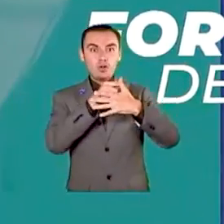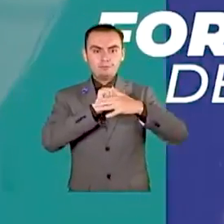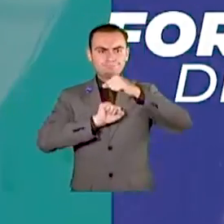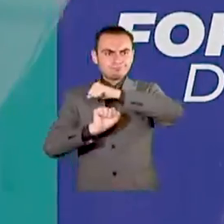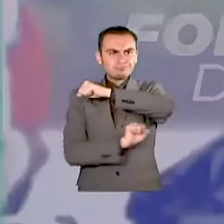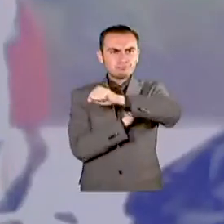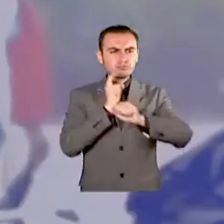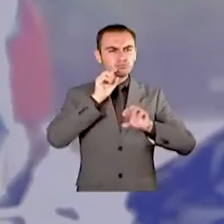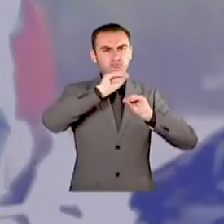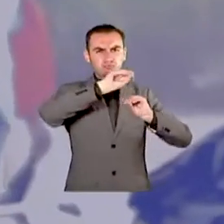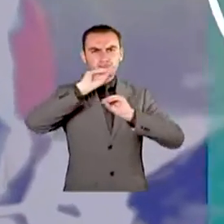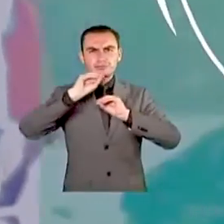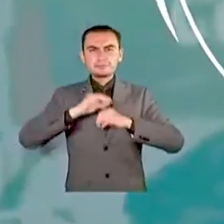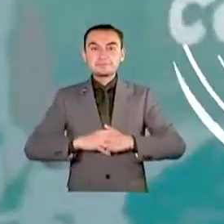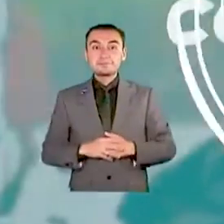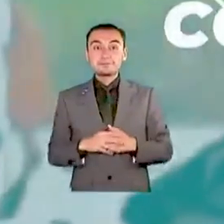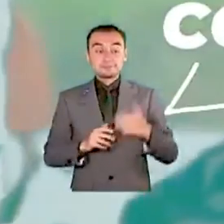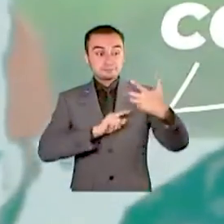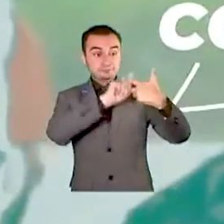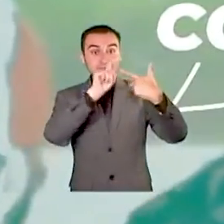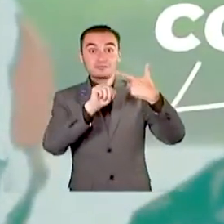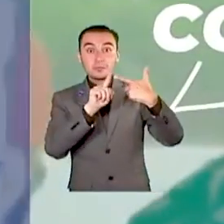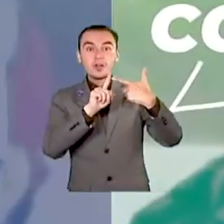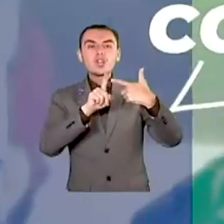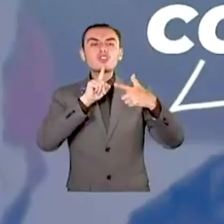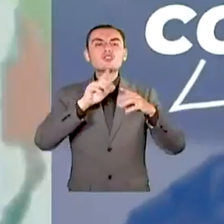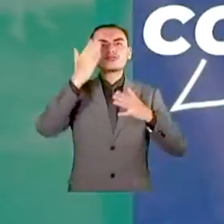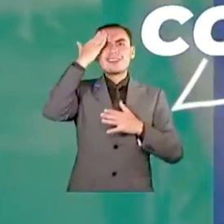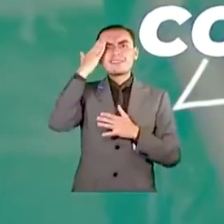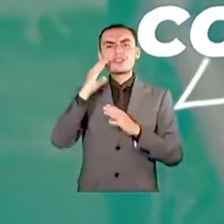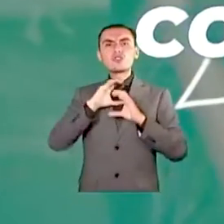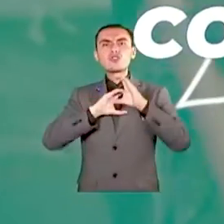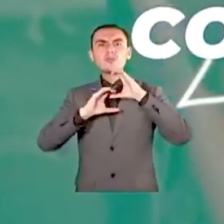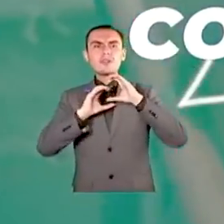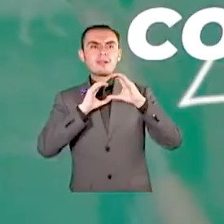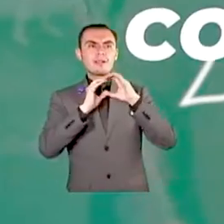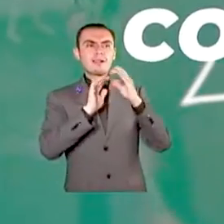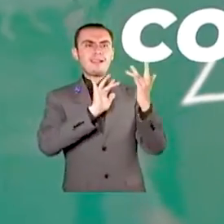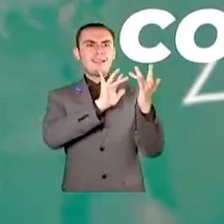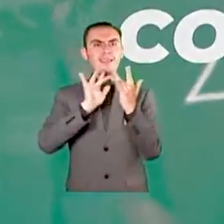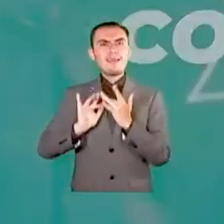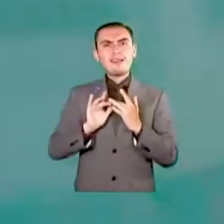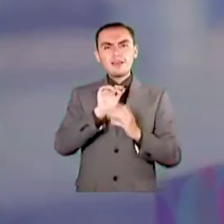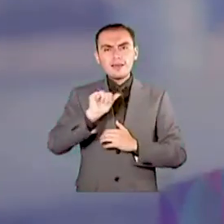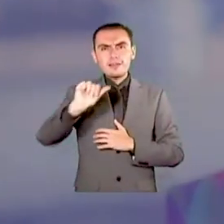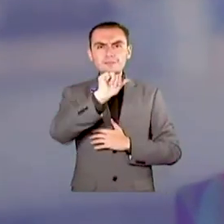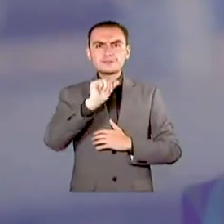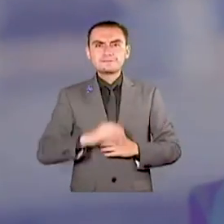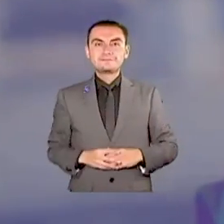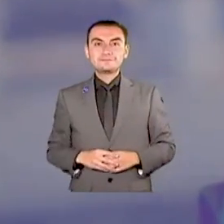Fortalecimiento de capacidades. Implementación de un canal de comunicación directo con las mujeres.